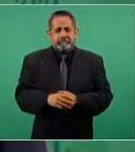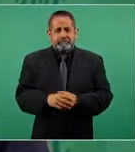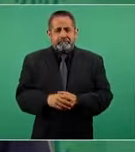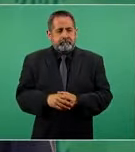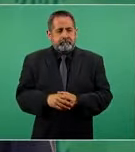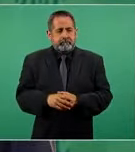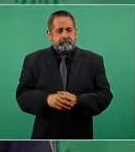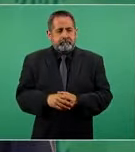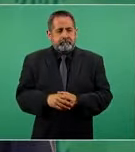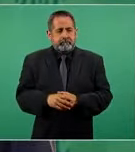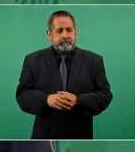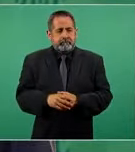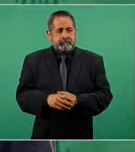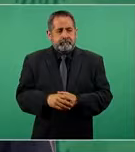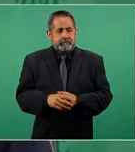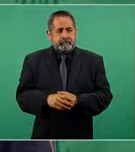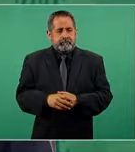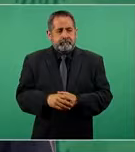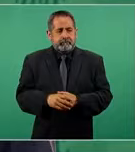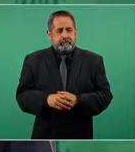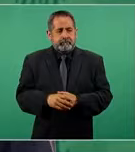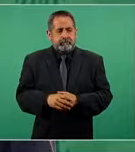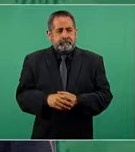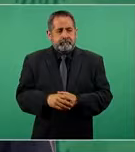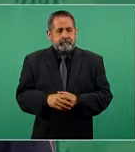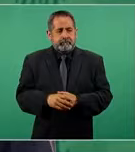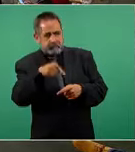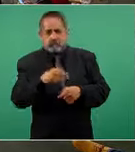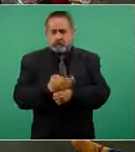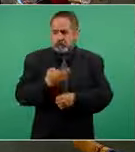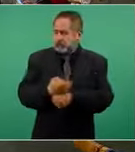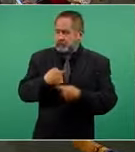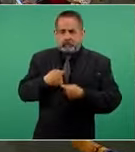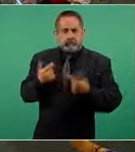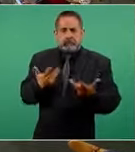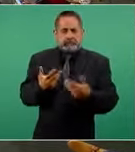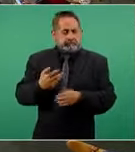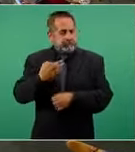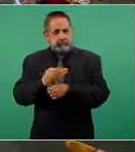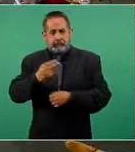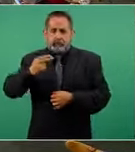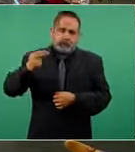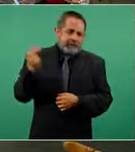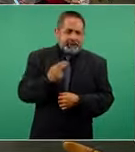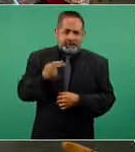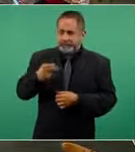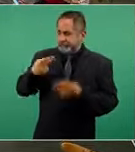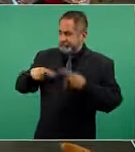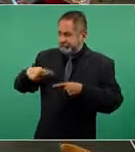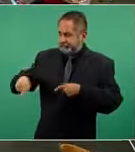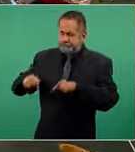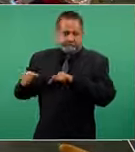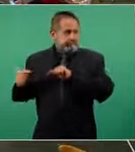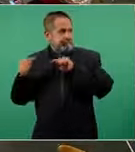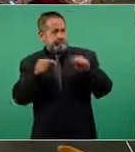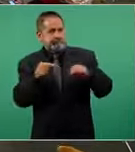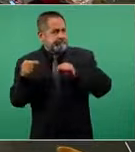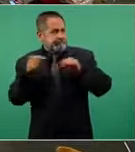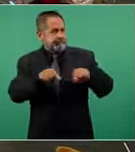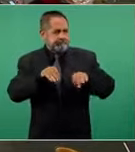Mientras tanto, es indispensable la fuerza de trabajo. Entonces, si se requiere,